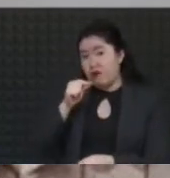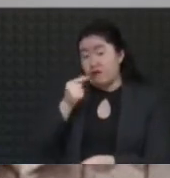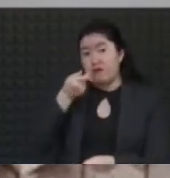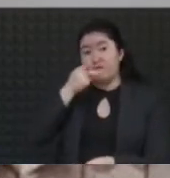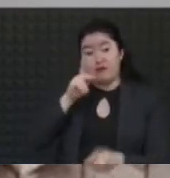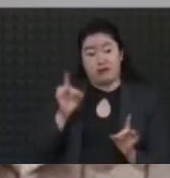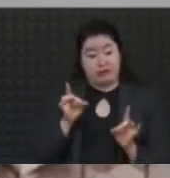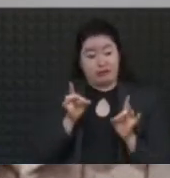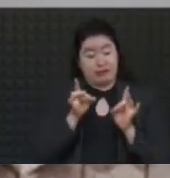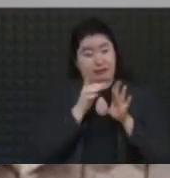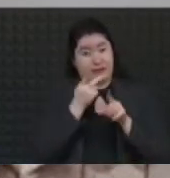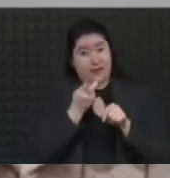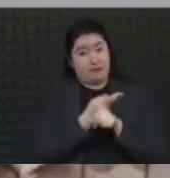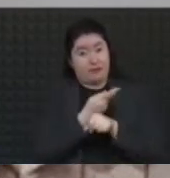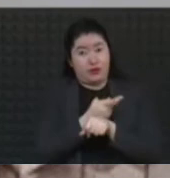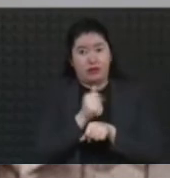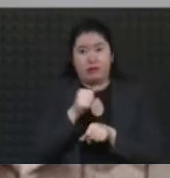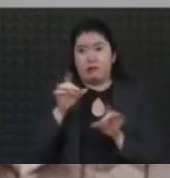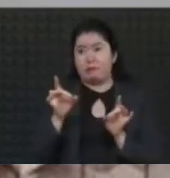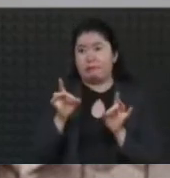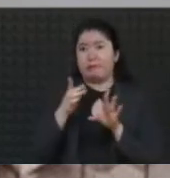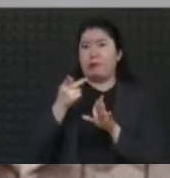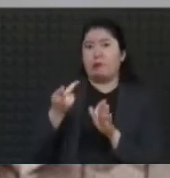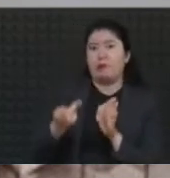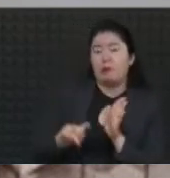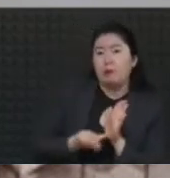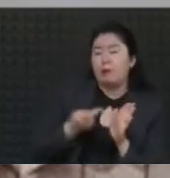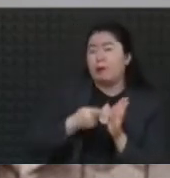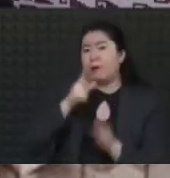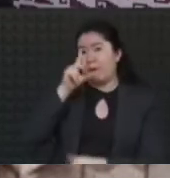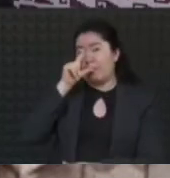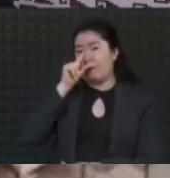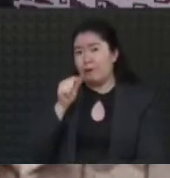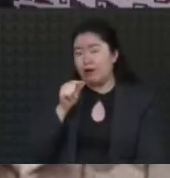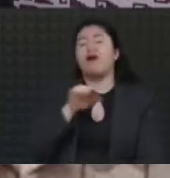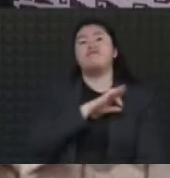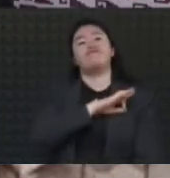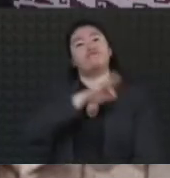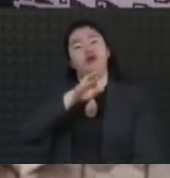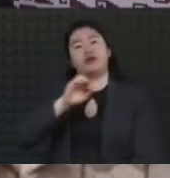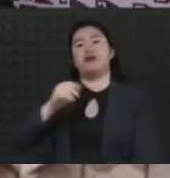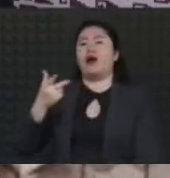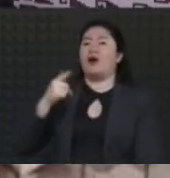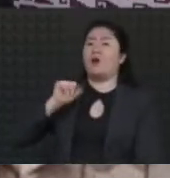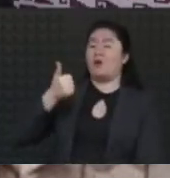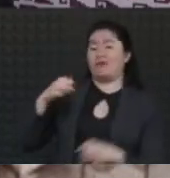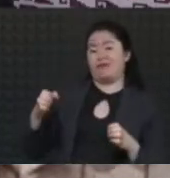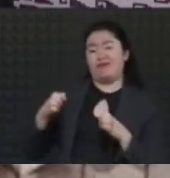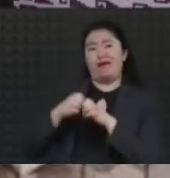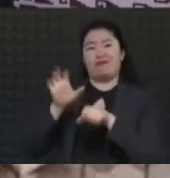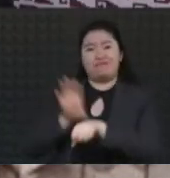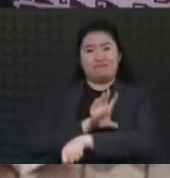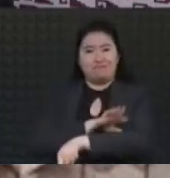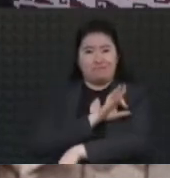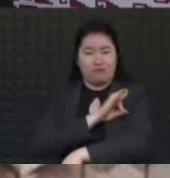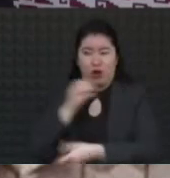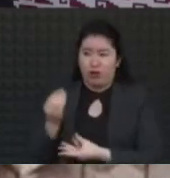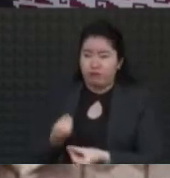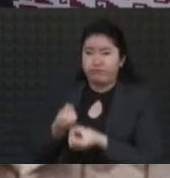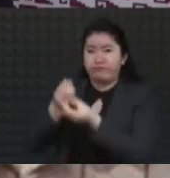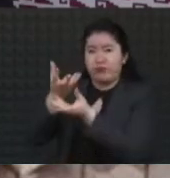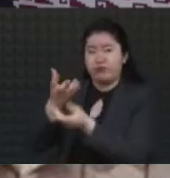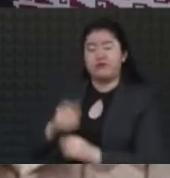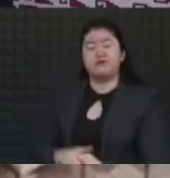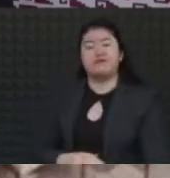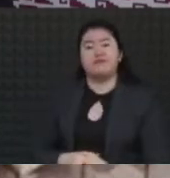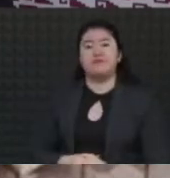haya una segunda planta de emergencia que pueda moverse. ¿Esta revisión cuándo ya se está haciendo para ver qué fue